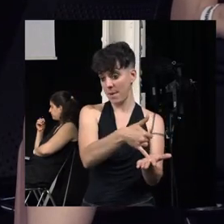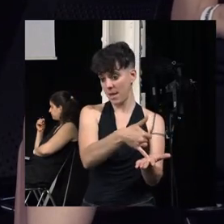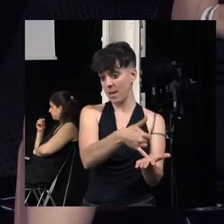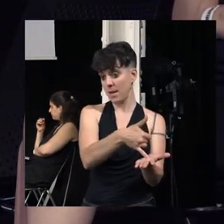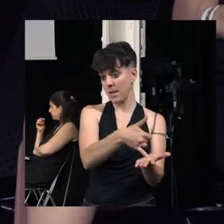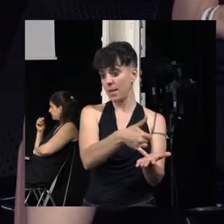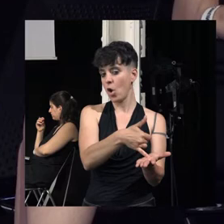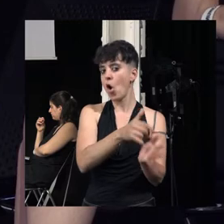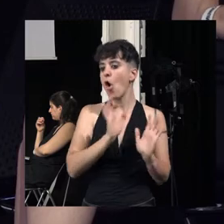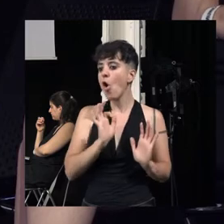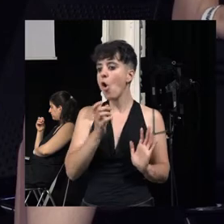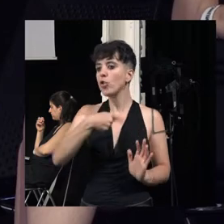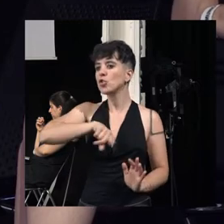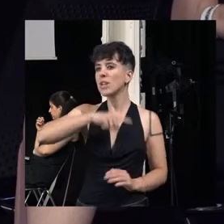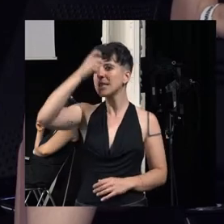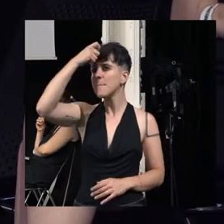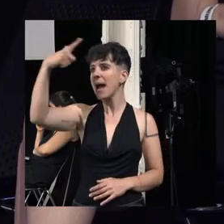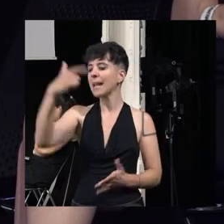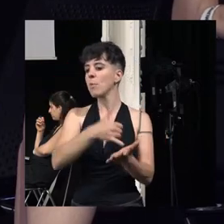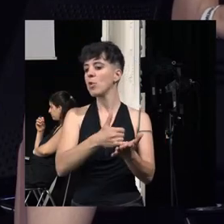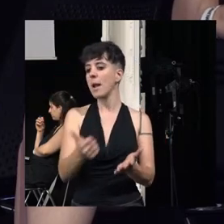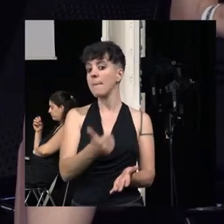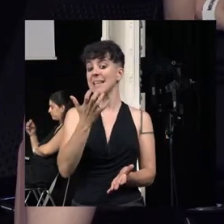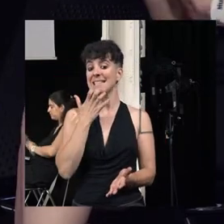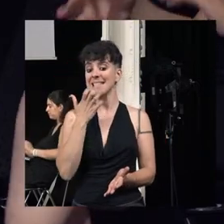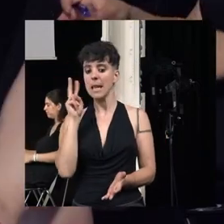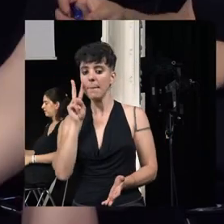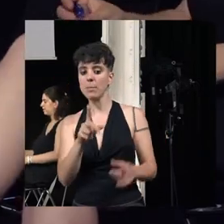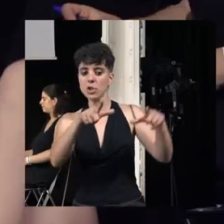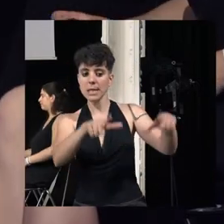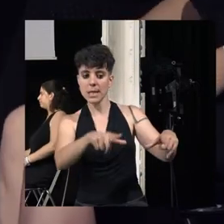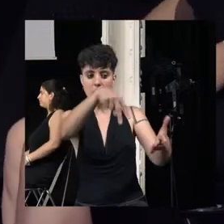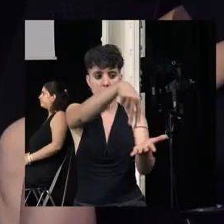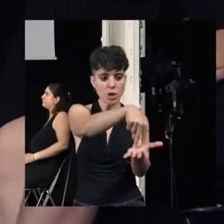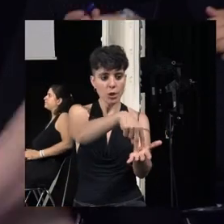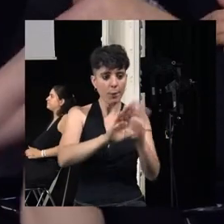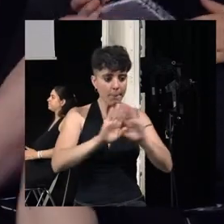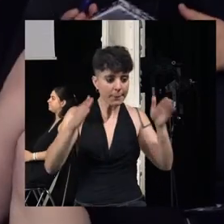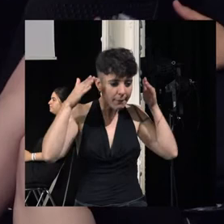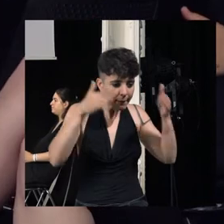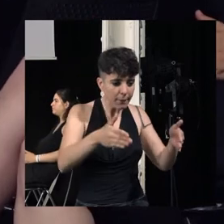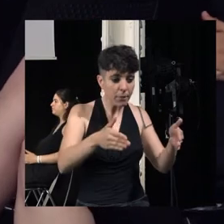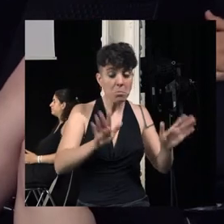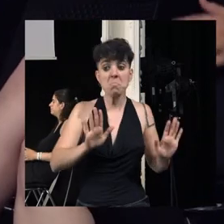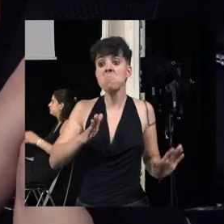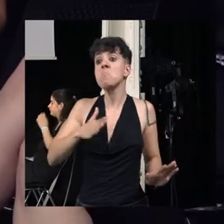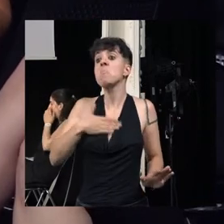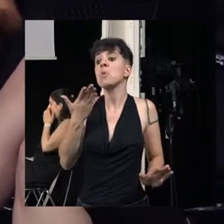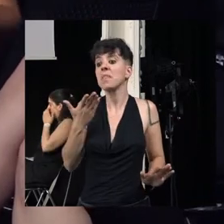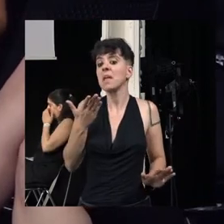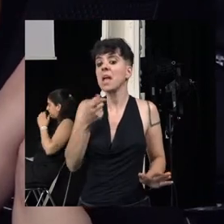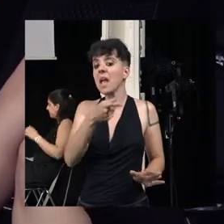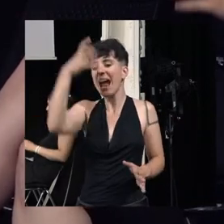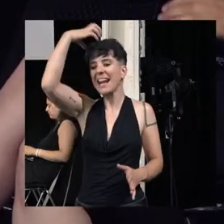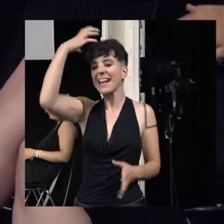Más vulnerable de lo que nos podemos imaginar si solo miramos la casilla y la posición. ¿Quién sabe, no? ¿Qué podemos hacer con el